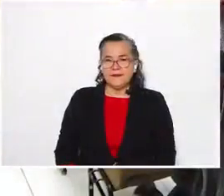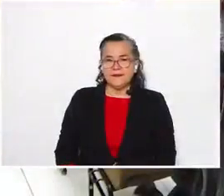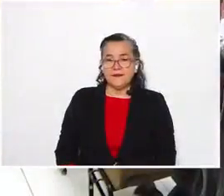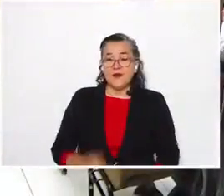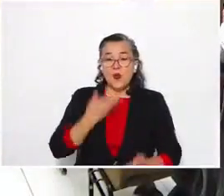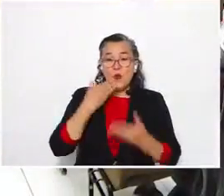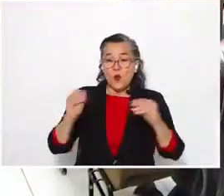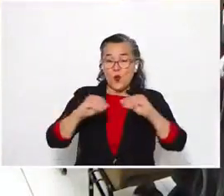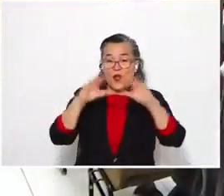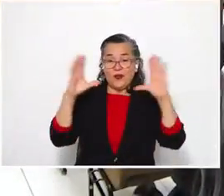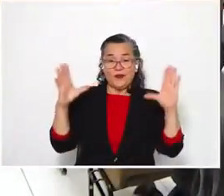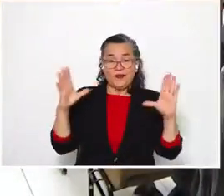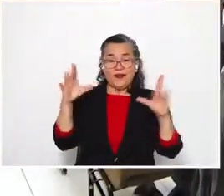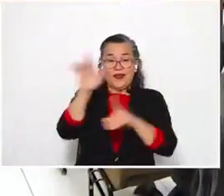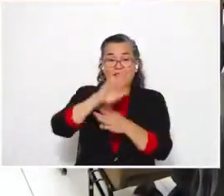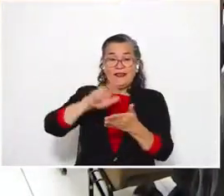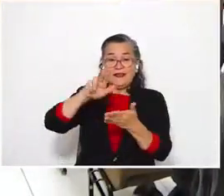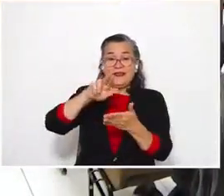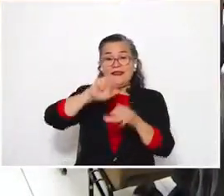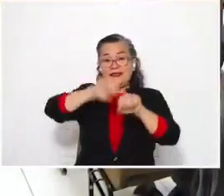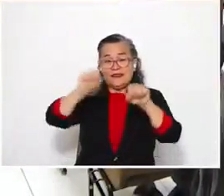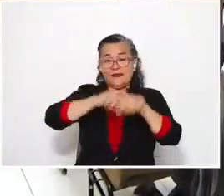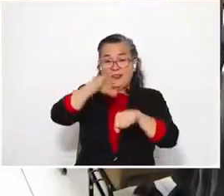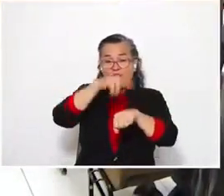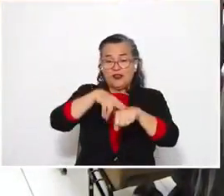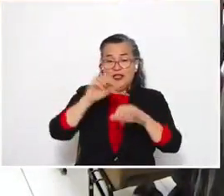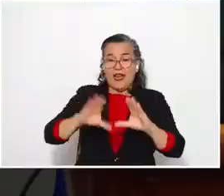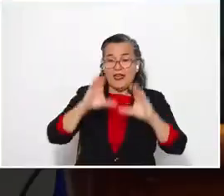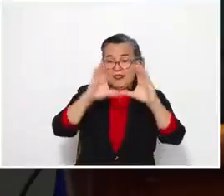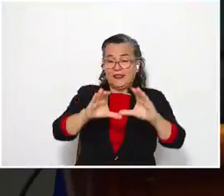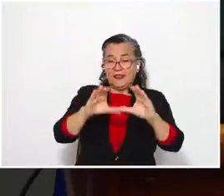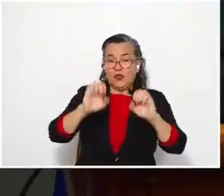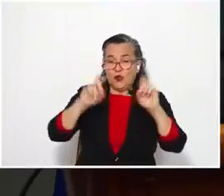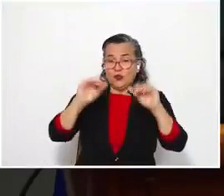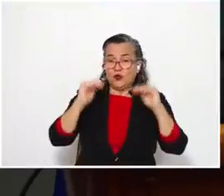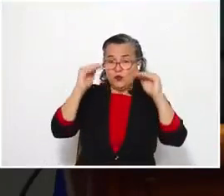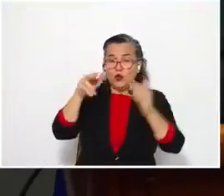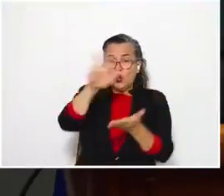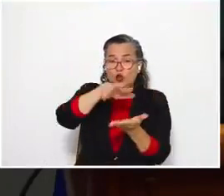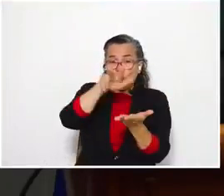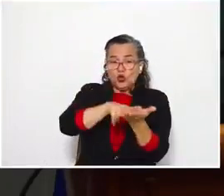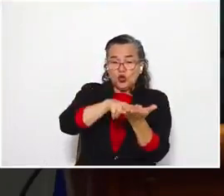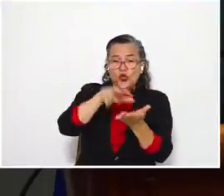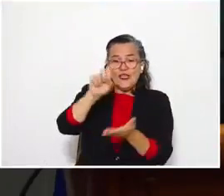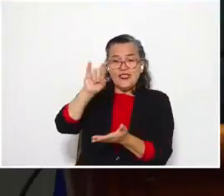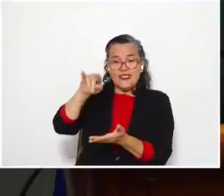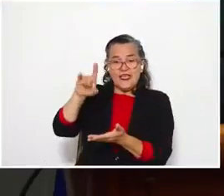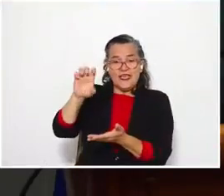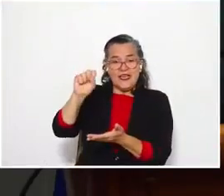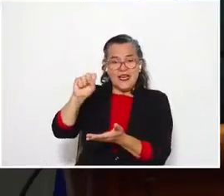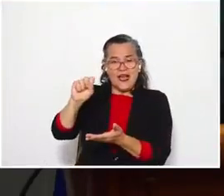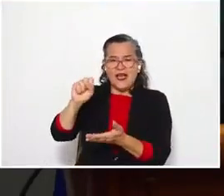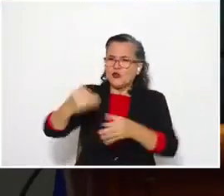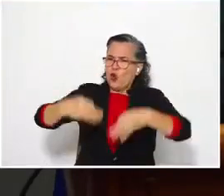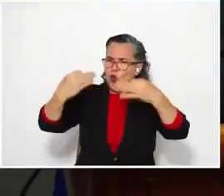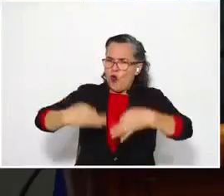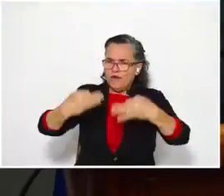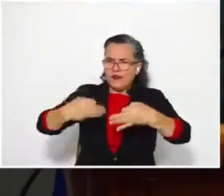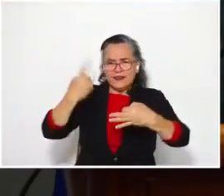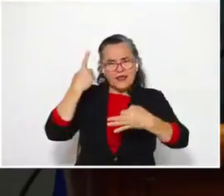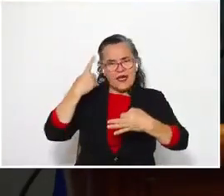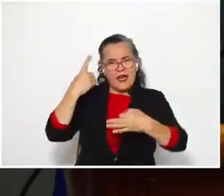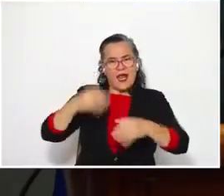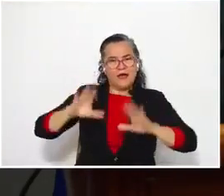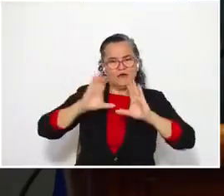Buenos días. El Sistema Nacional de Acreditación de la Educación Superior, SINAES, órgano oficial de acreditación en Costa Rica, les da la